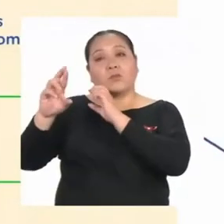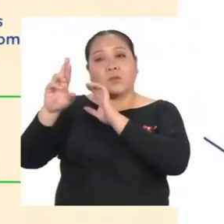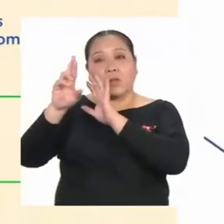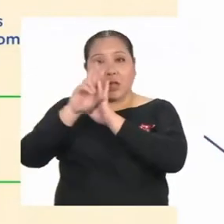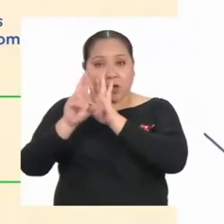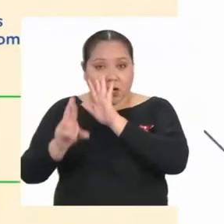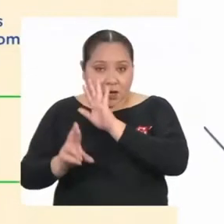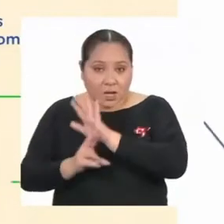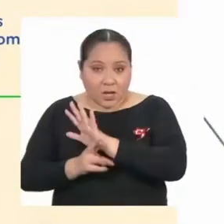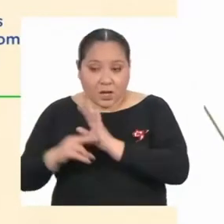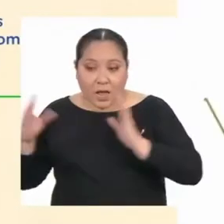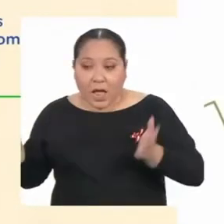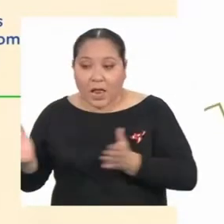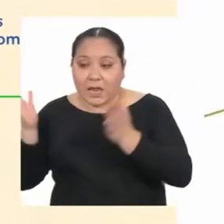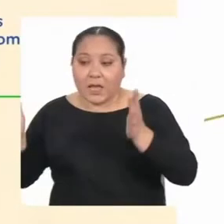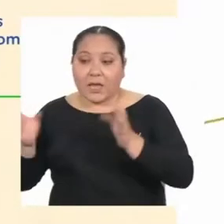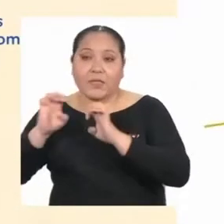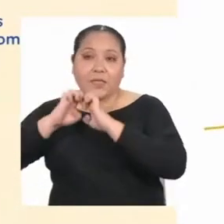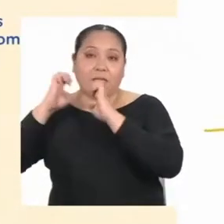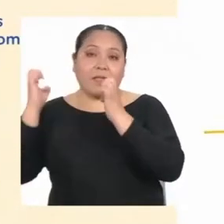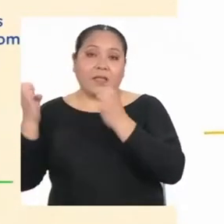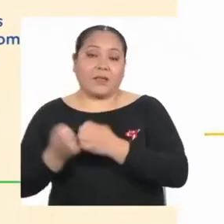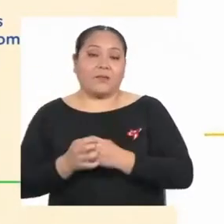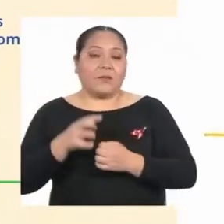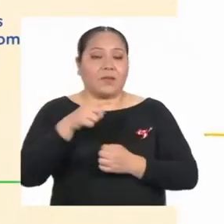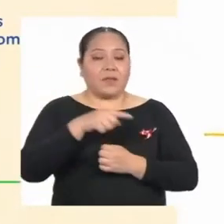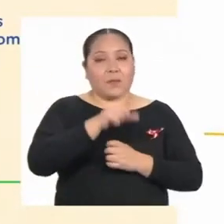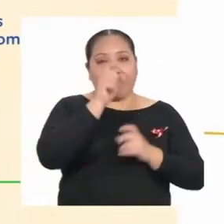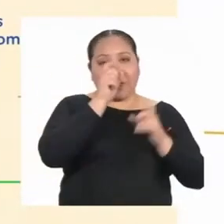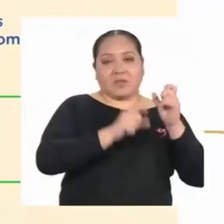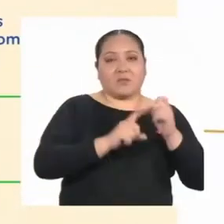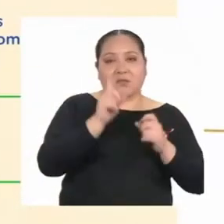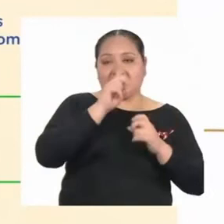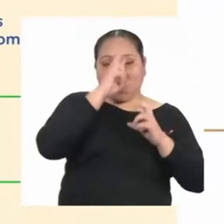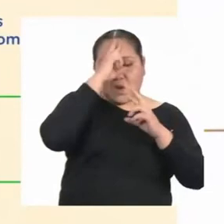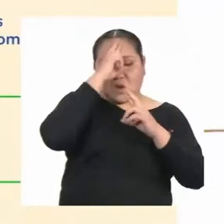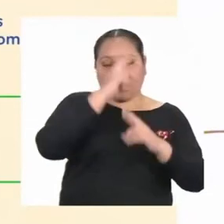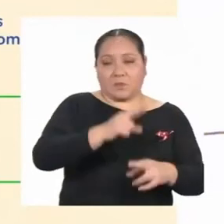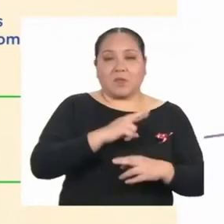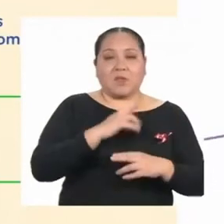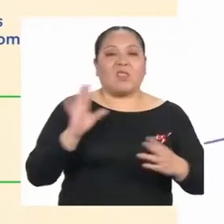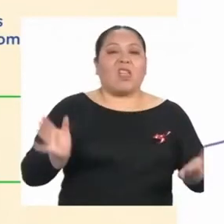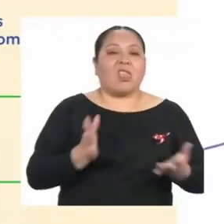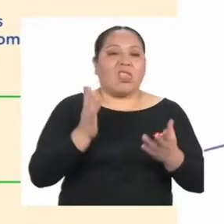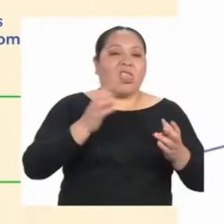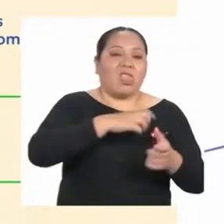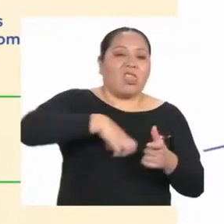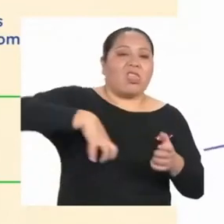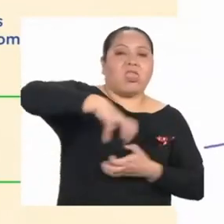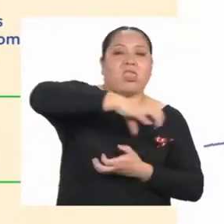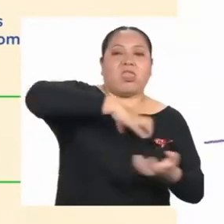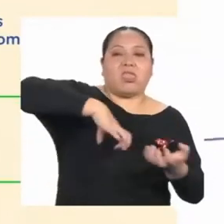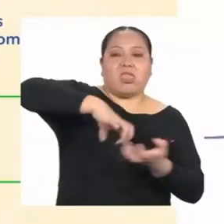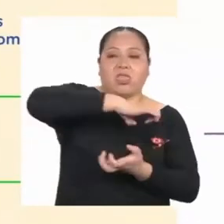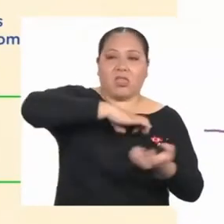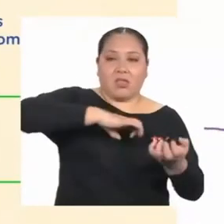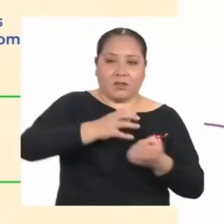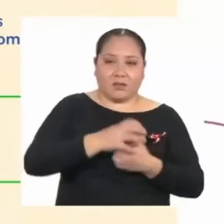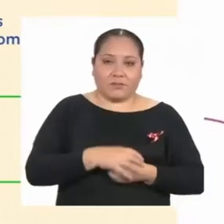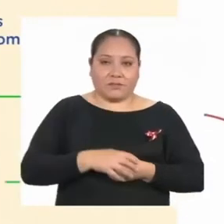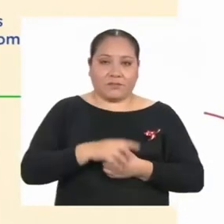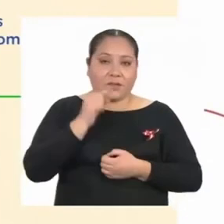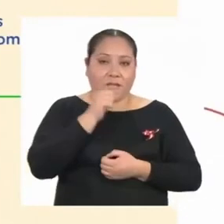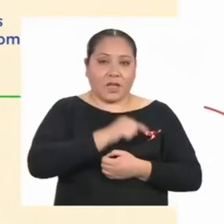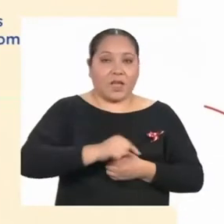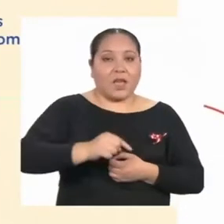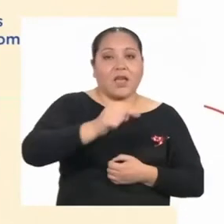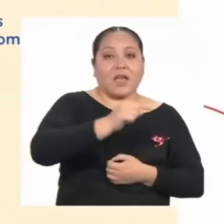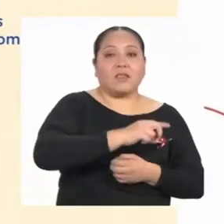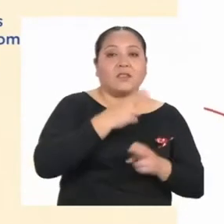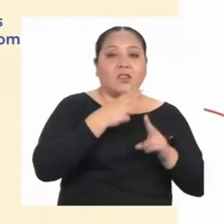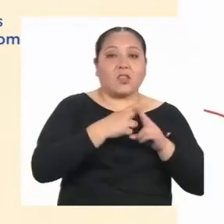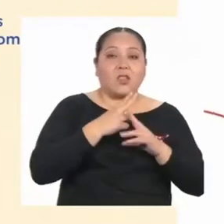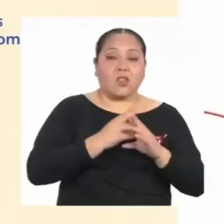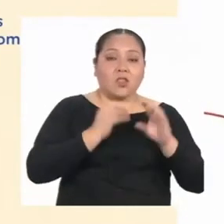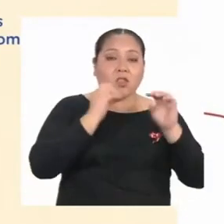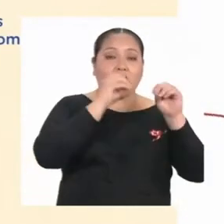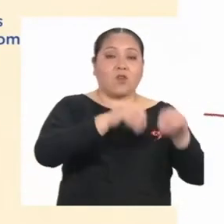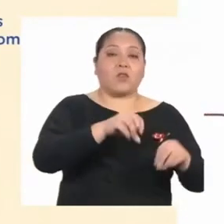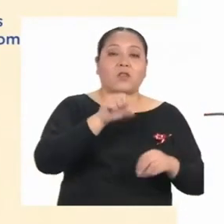equipo, y quienes no lo respetan y fomentan el caos y el desorden. A estos últimos se les